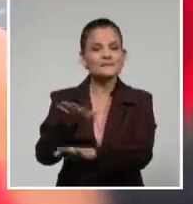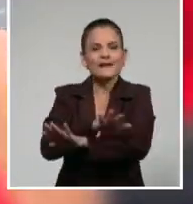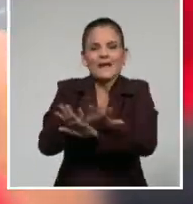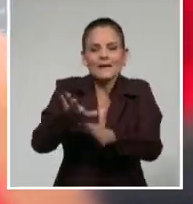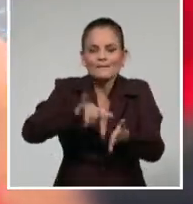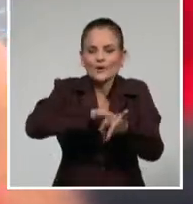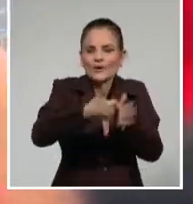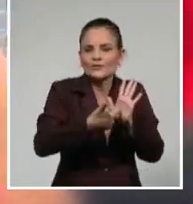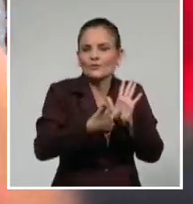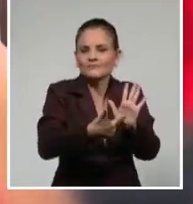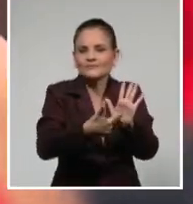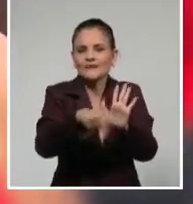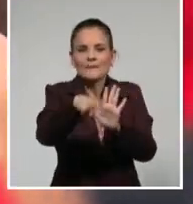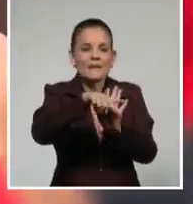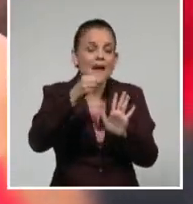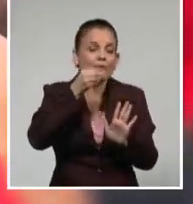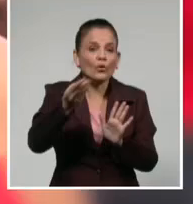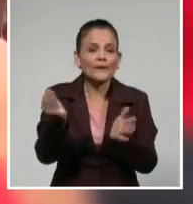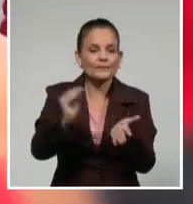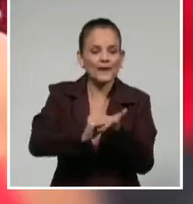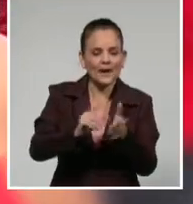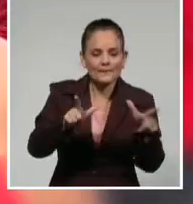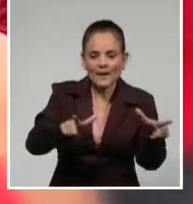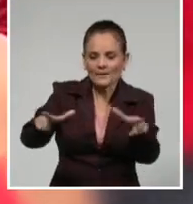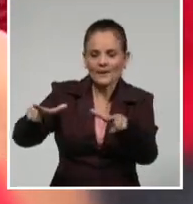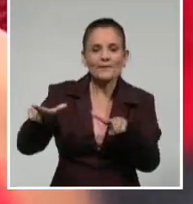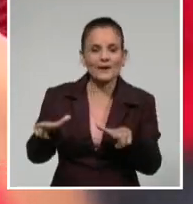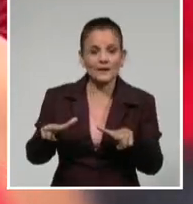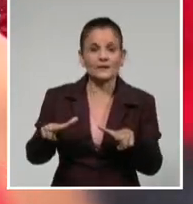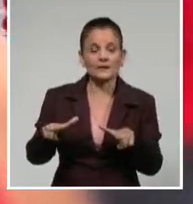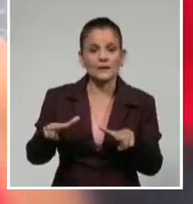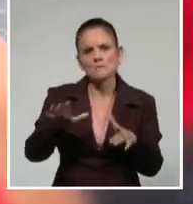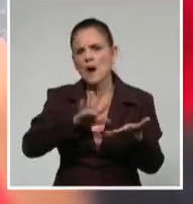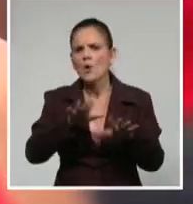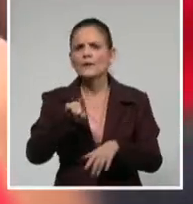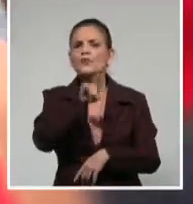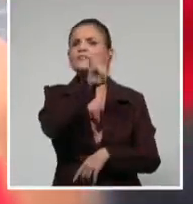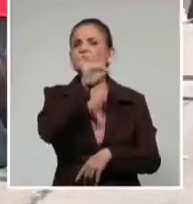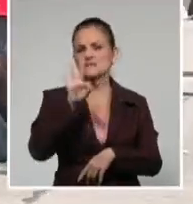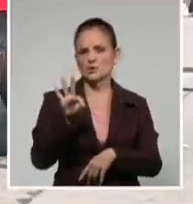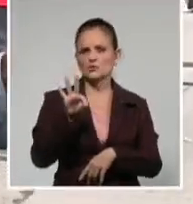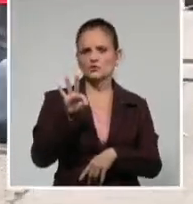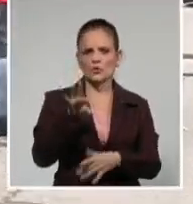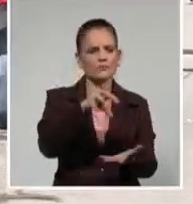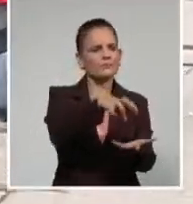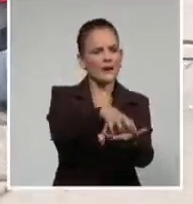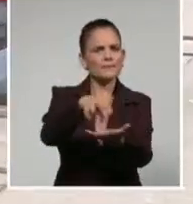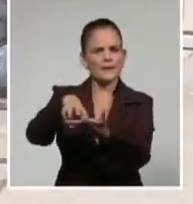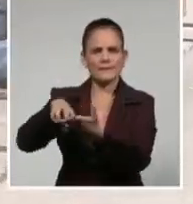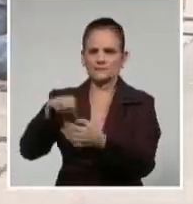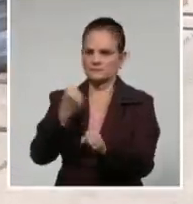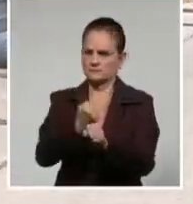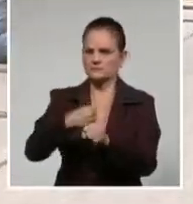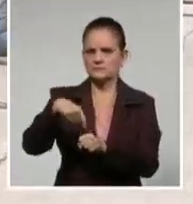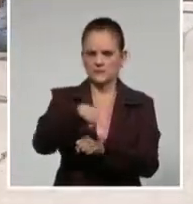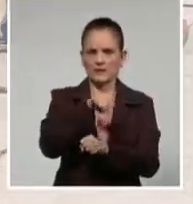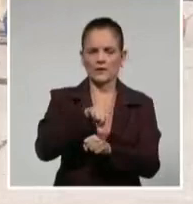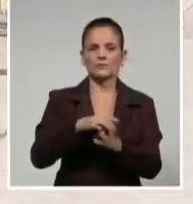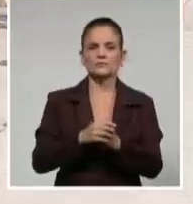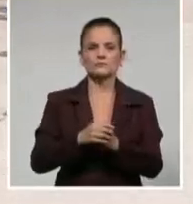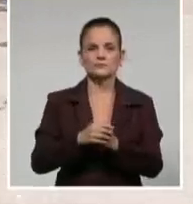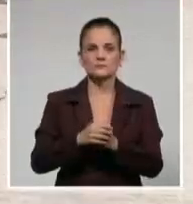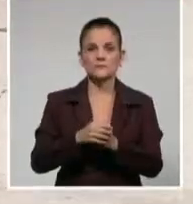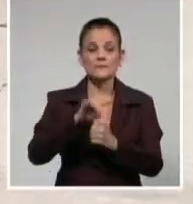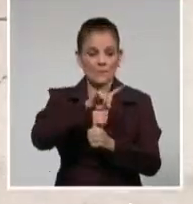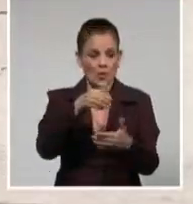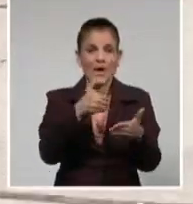instalación de estos sistemas que cubre a 18 centros de estas empresas. Las empresas de Heycon ejecutarán sus proyectos